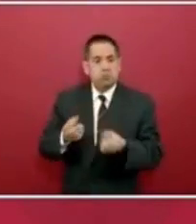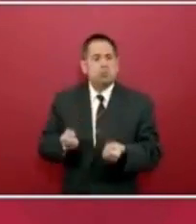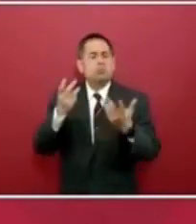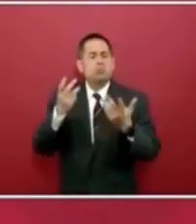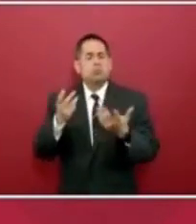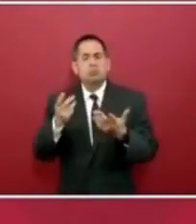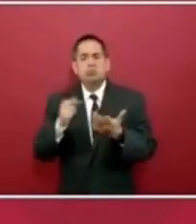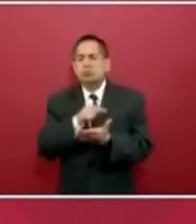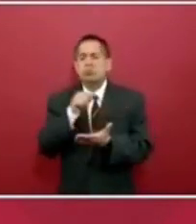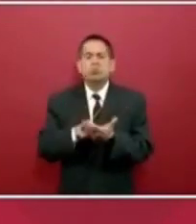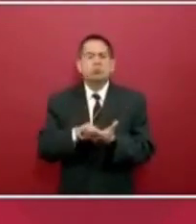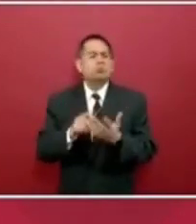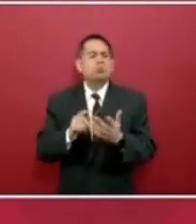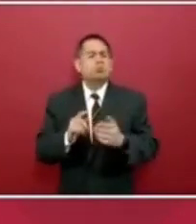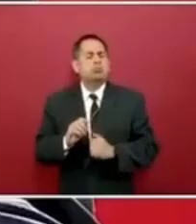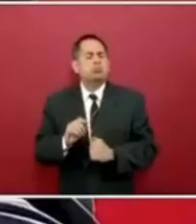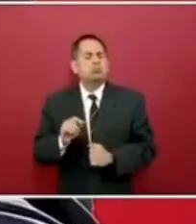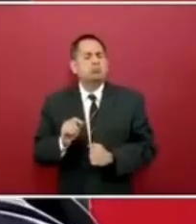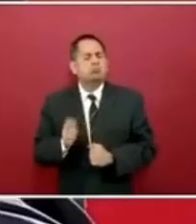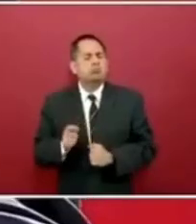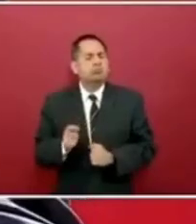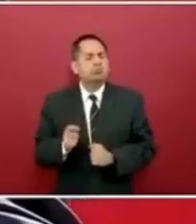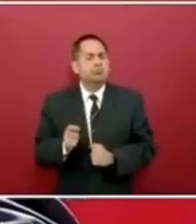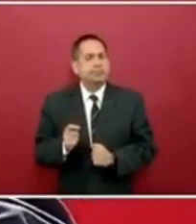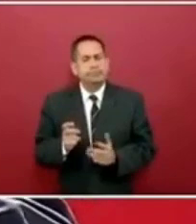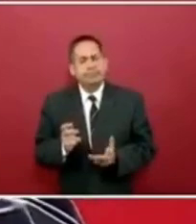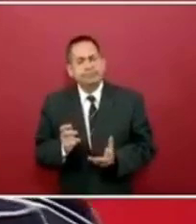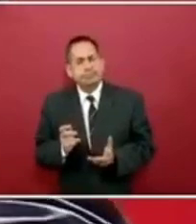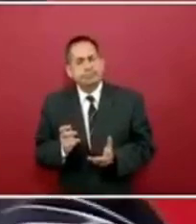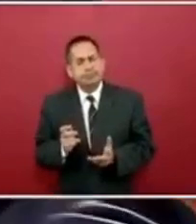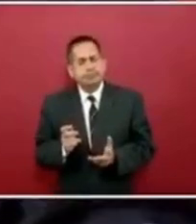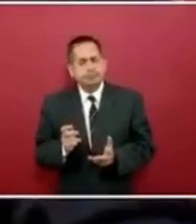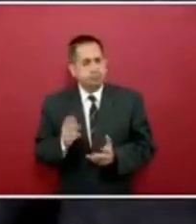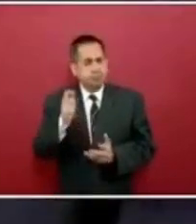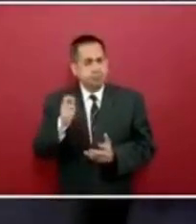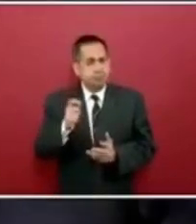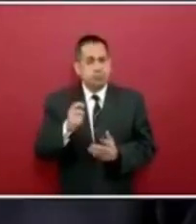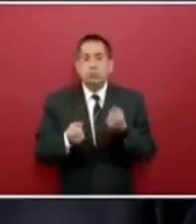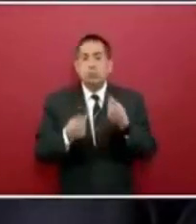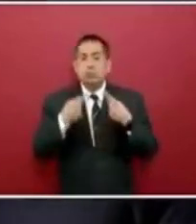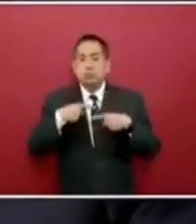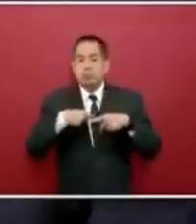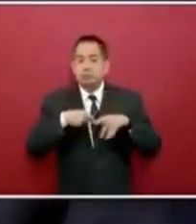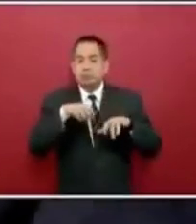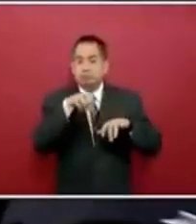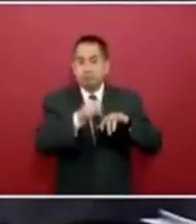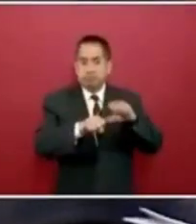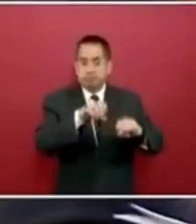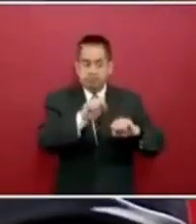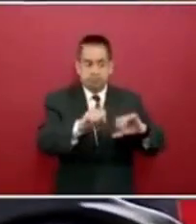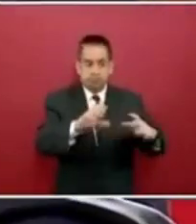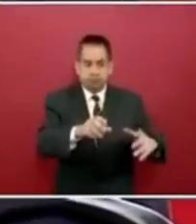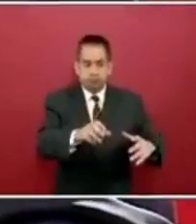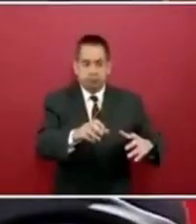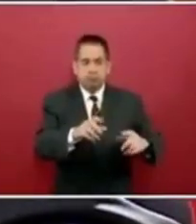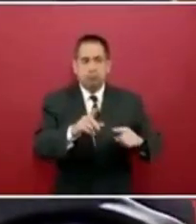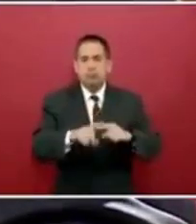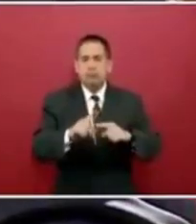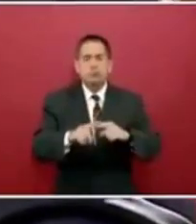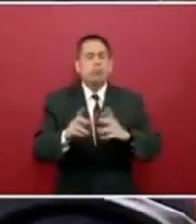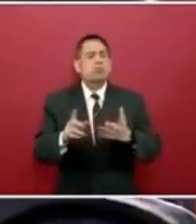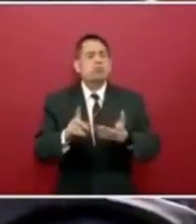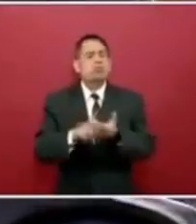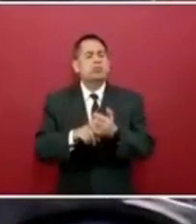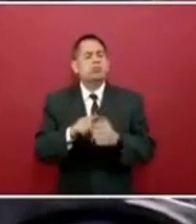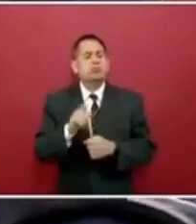de este detenidos a partir de que